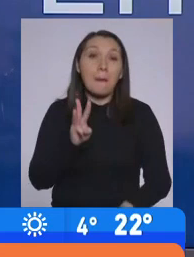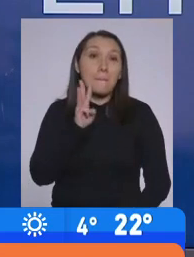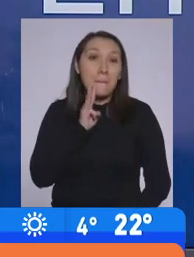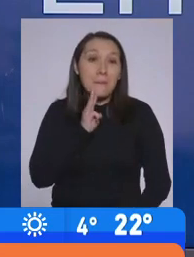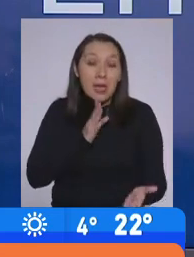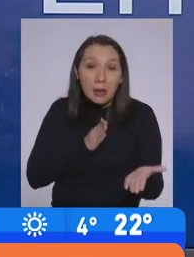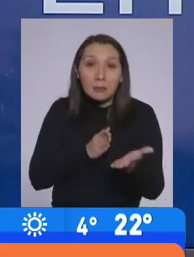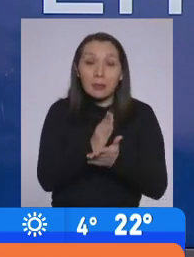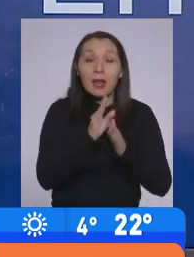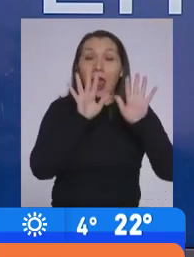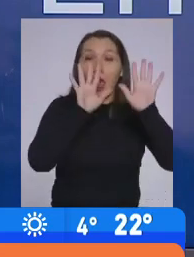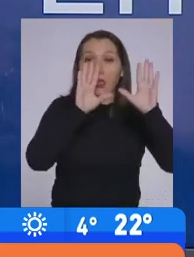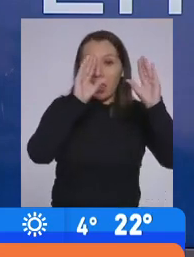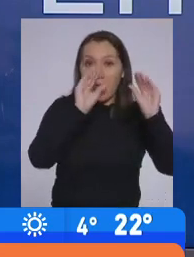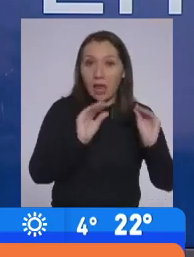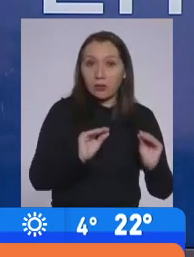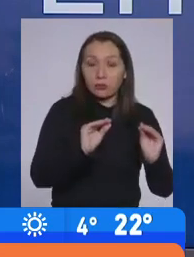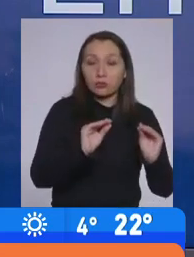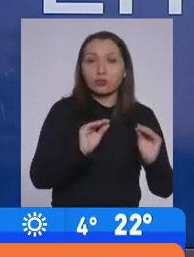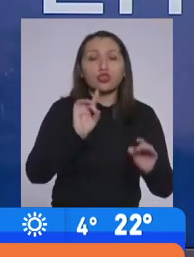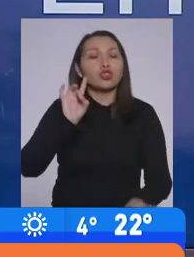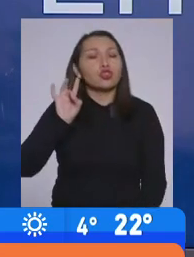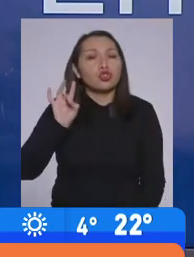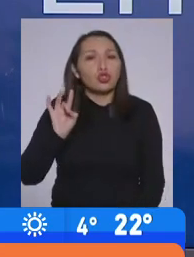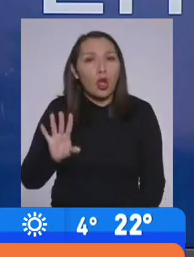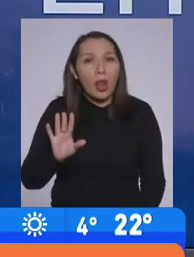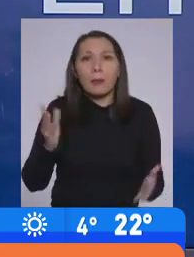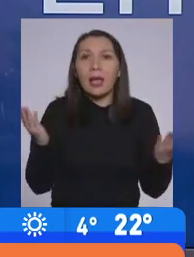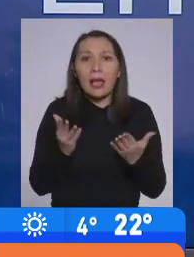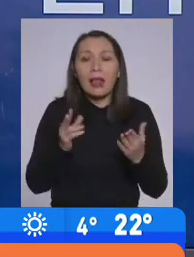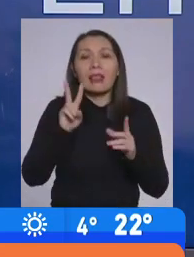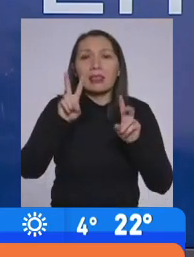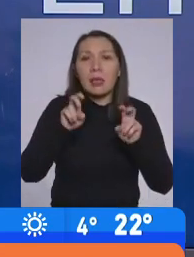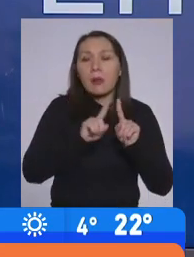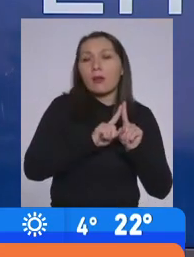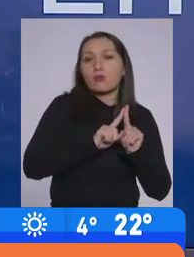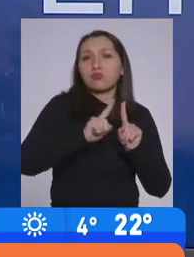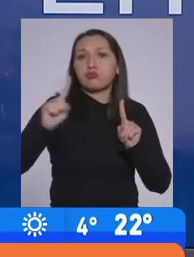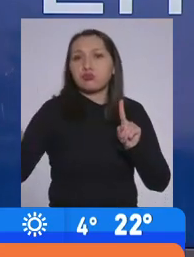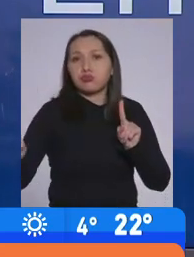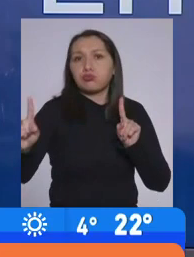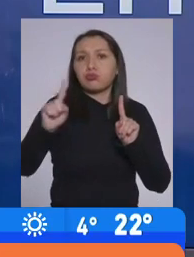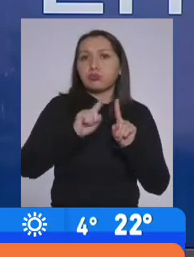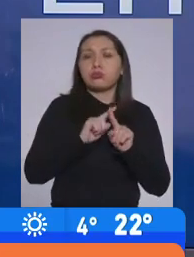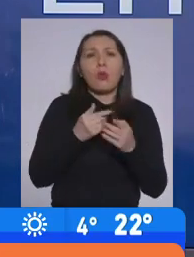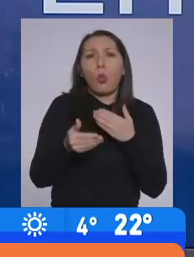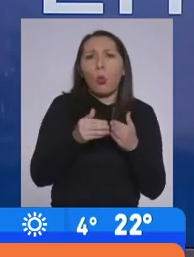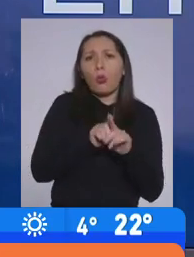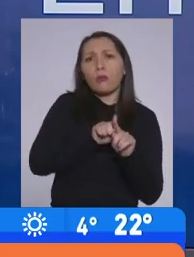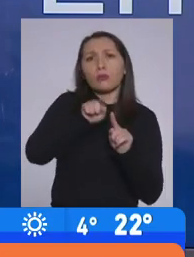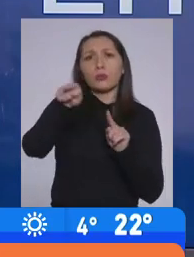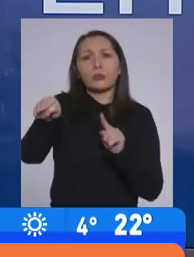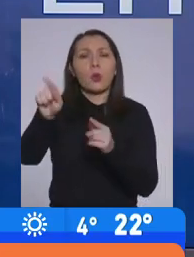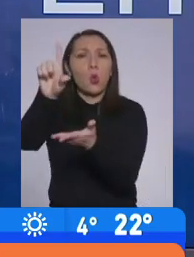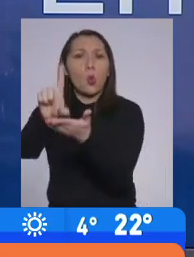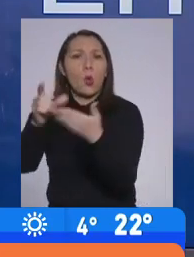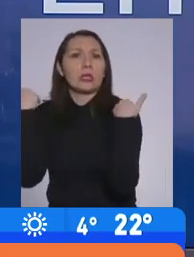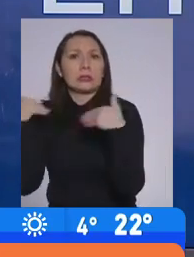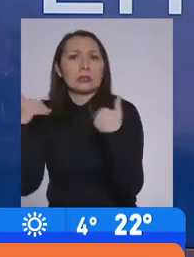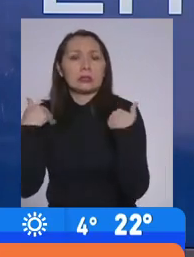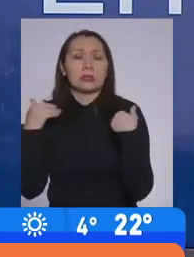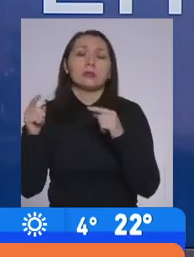desde las 10 de la noche solo para desplazarse hacia su lugar de entrenamiento desde sus domicilios